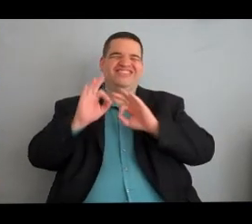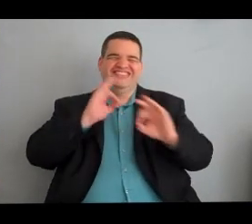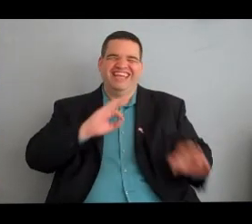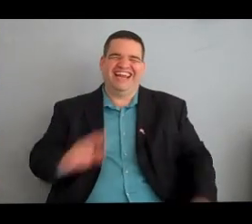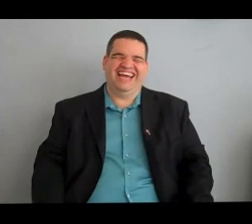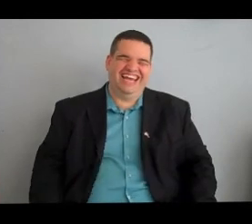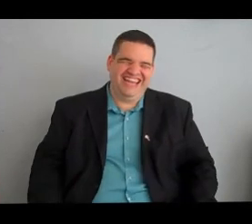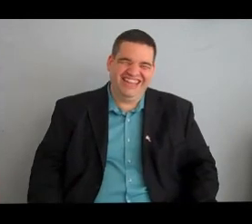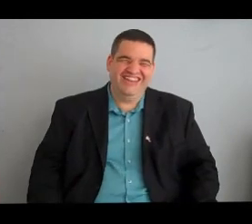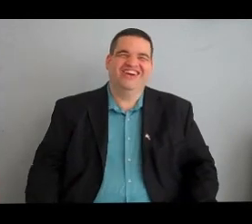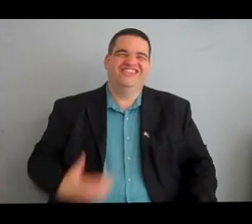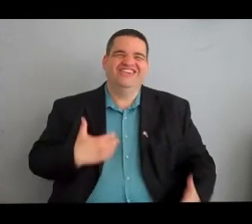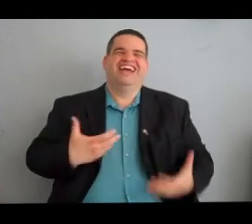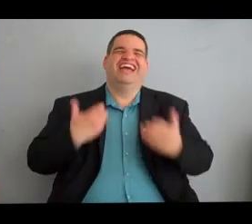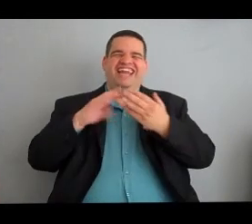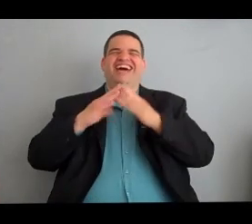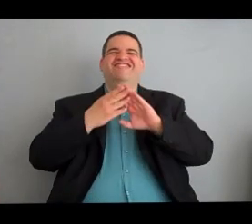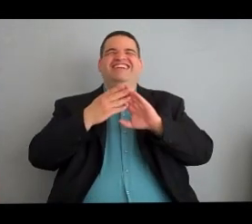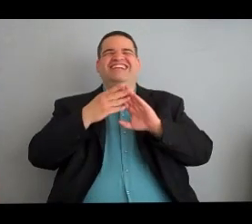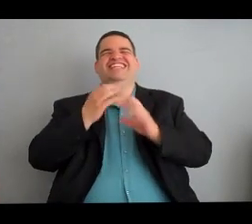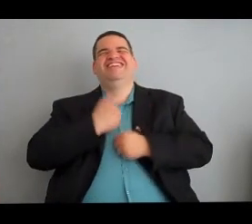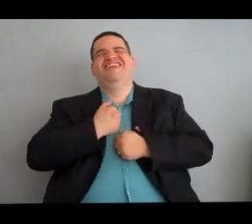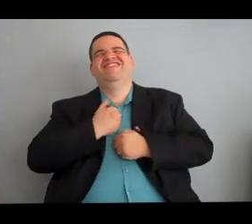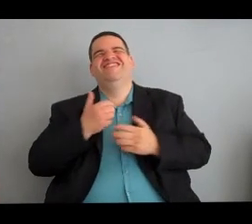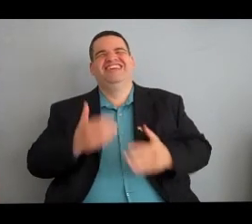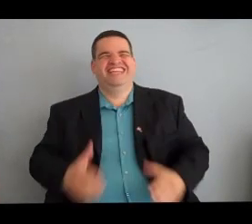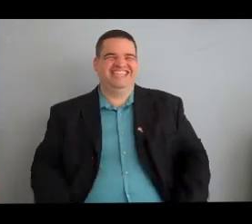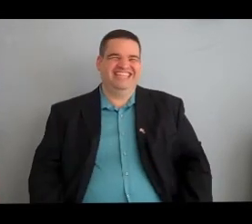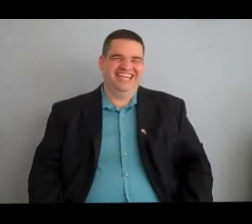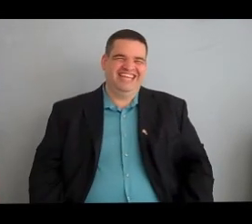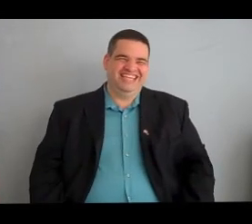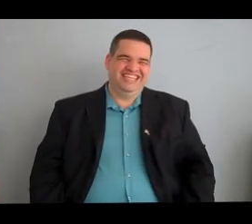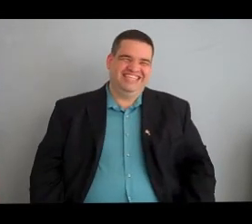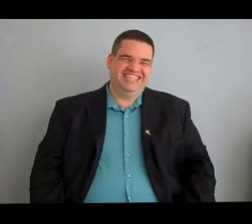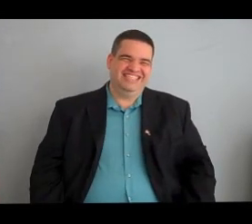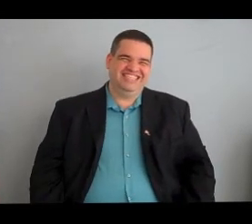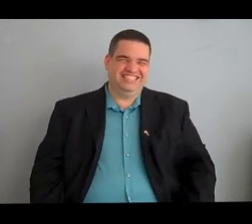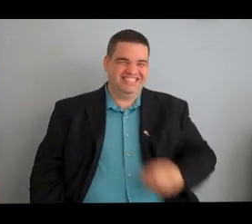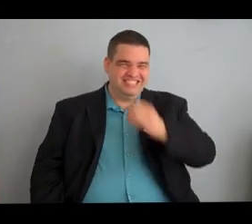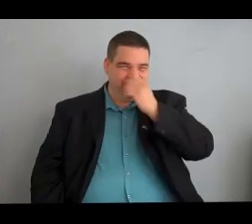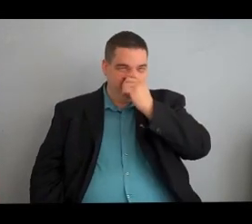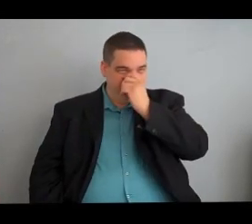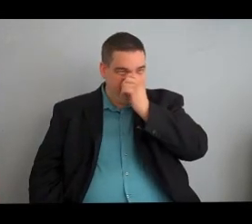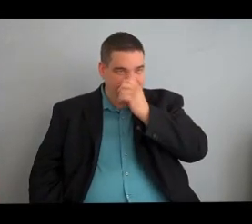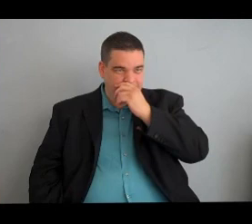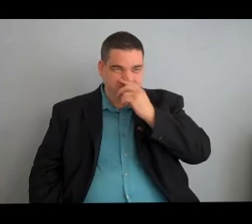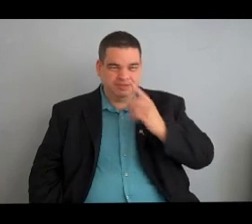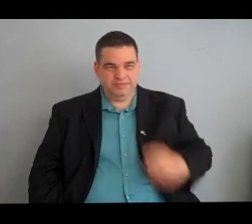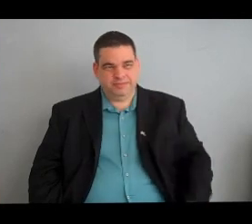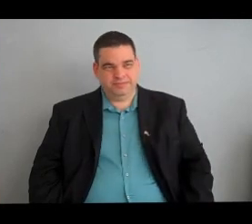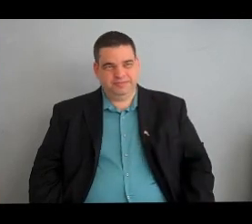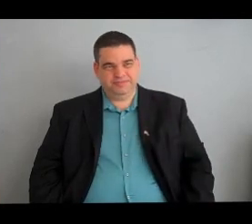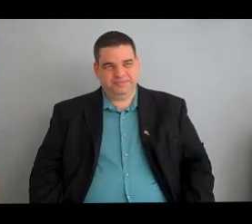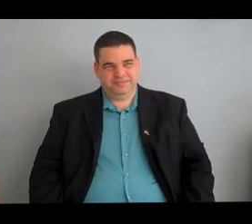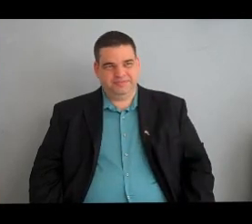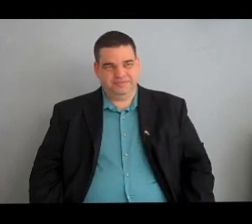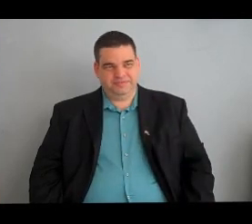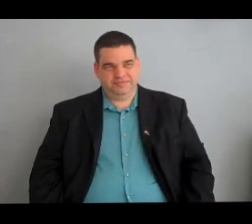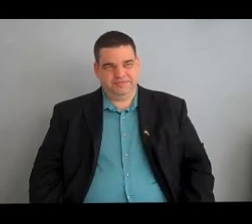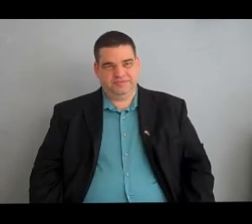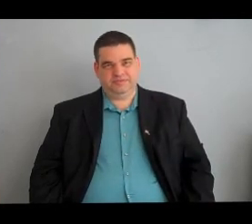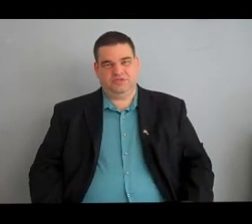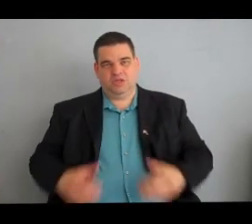No, hombre, no. No es seguro. ¿Y para Palo Criollo? O sea, ¿cómo te pueden conseguir? Nos pueden conseguir